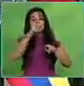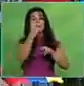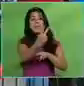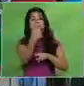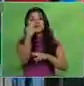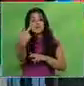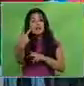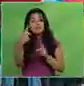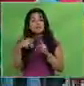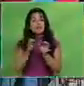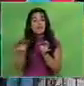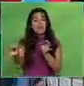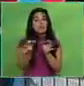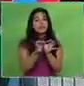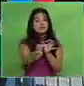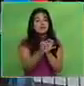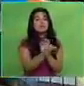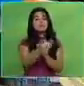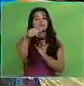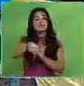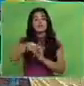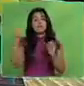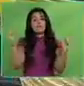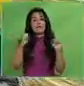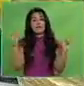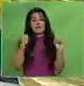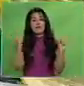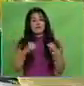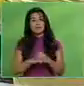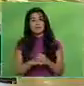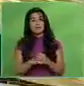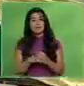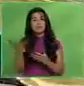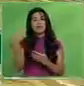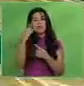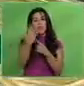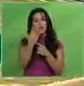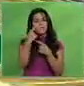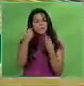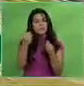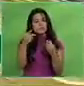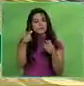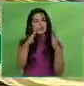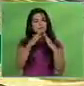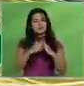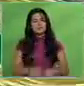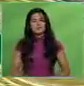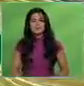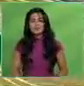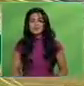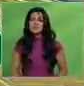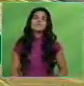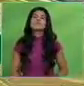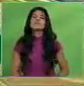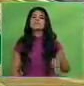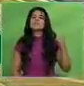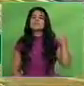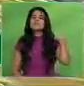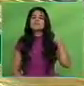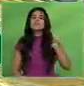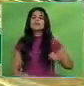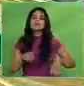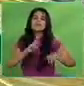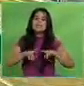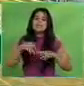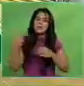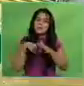23 municipios del estado. Iliana, ¿me enseñas tu casa? Que pasen los muchachos